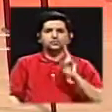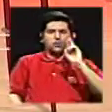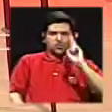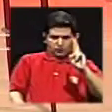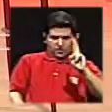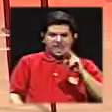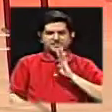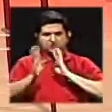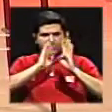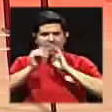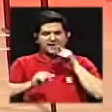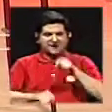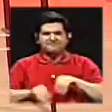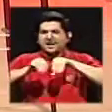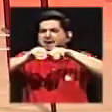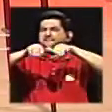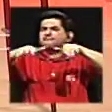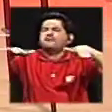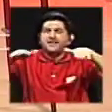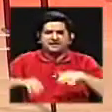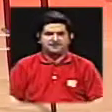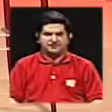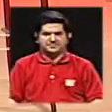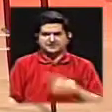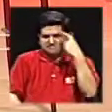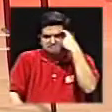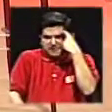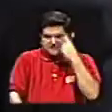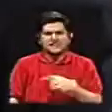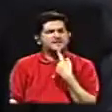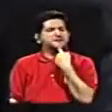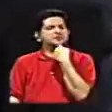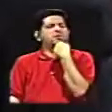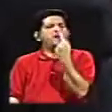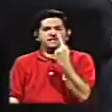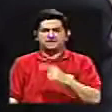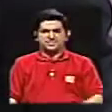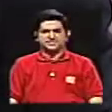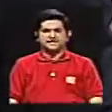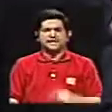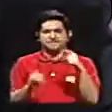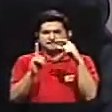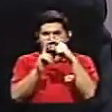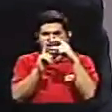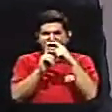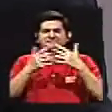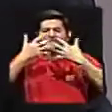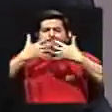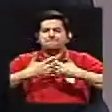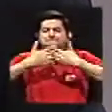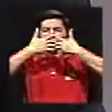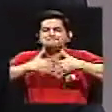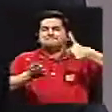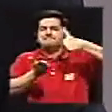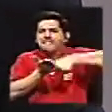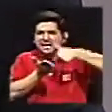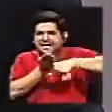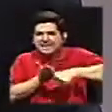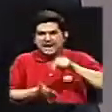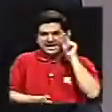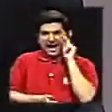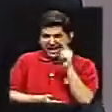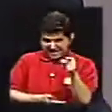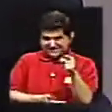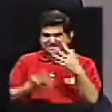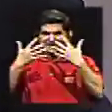habla de estas redes, de esto es lo que se habla cuando se dice y se menciona el término maquinaria electoral. ¿Esta es la maquinaria